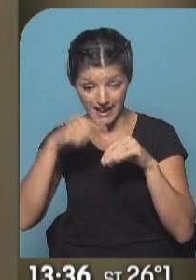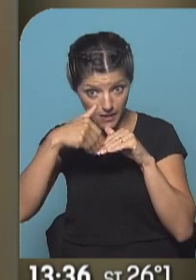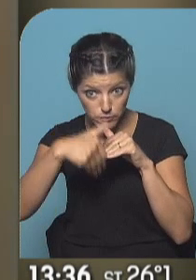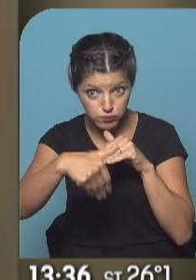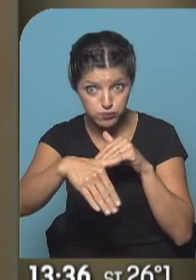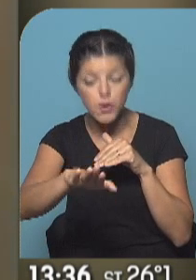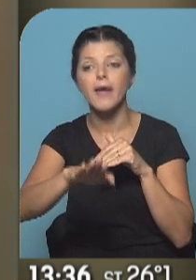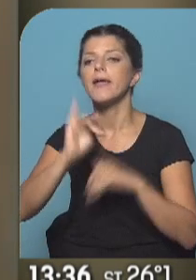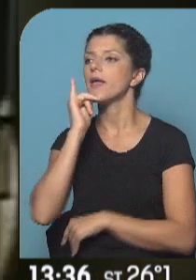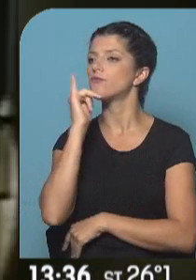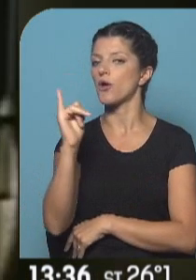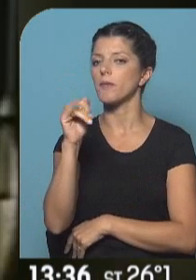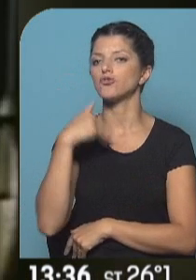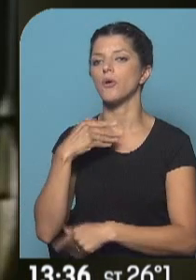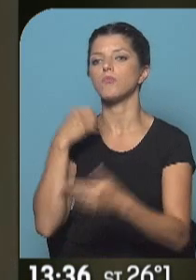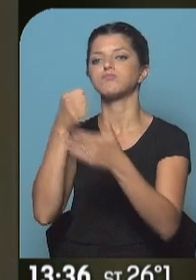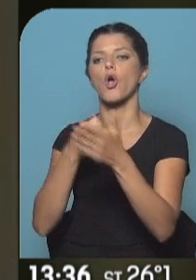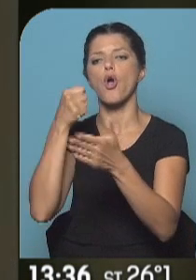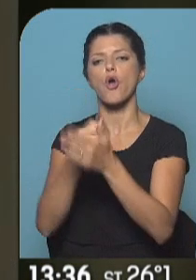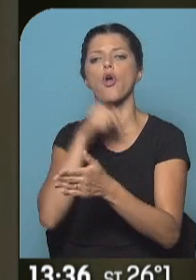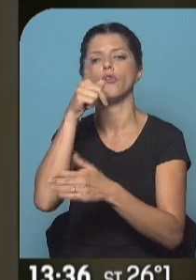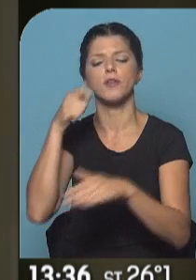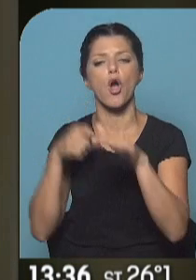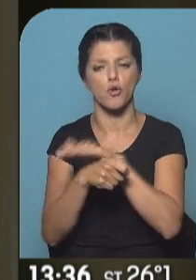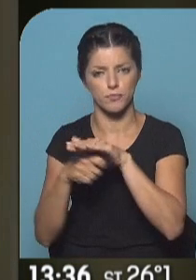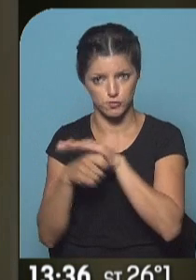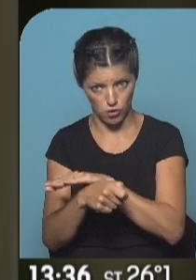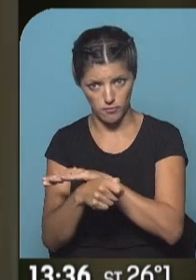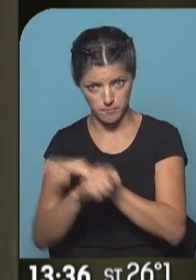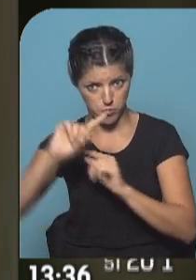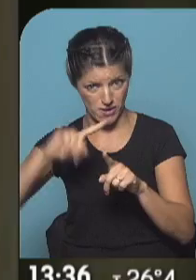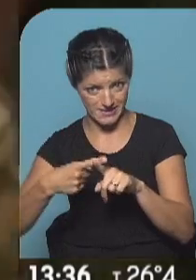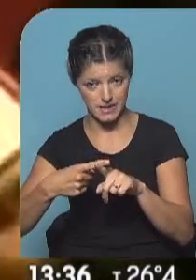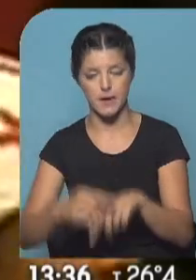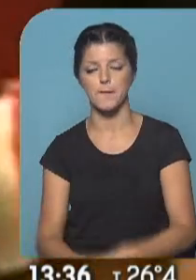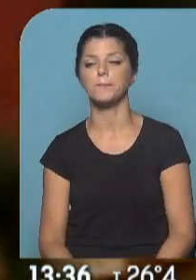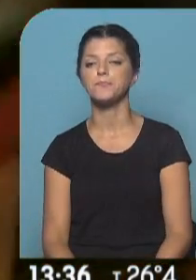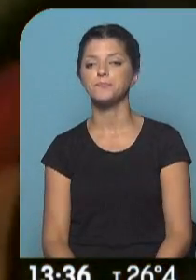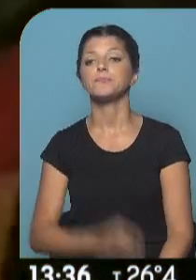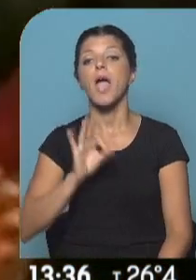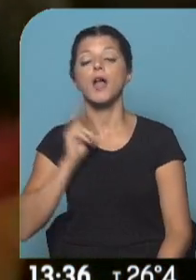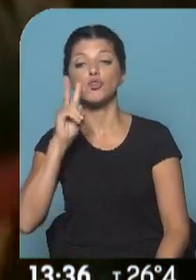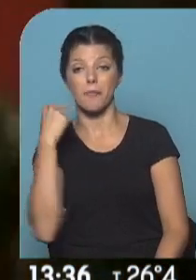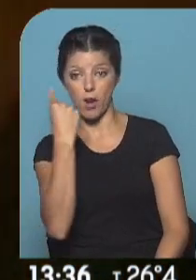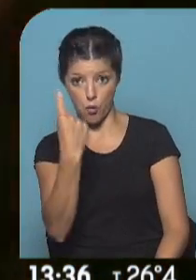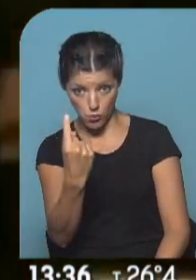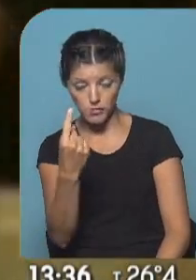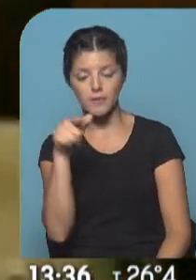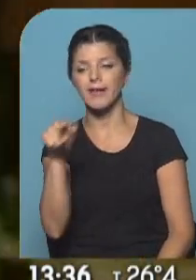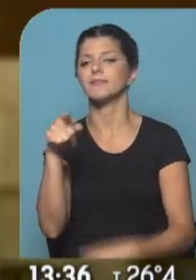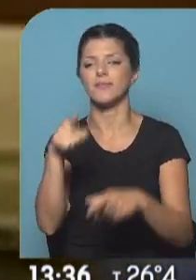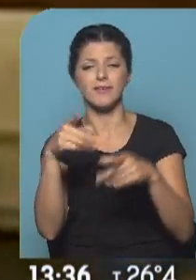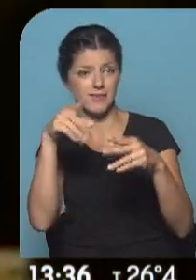cargo anuncia que luchará contra la corrupción de la clase política georgiana. En 2001 se aleja del partido